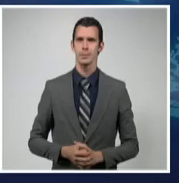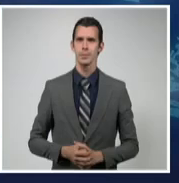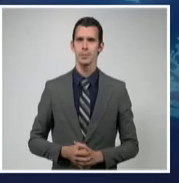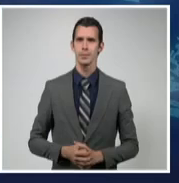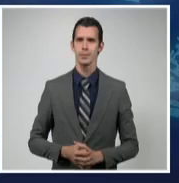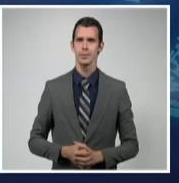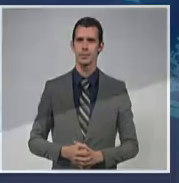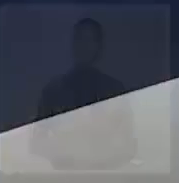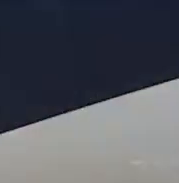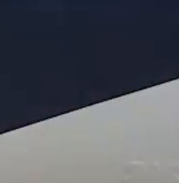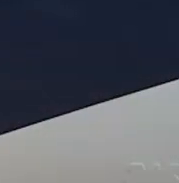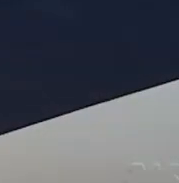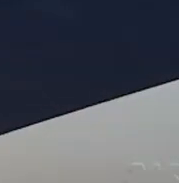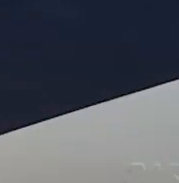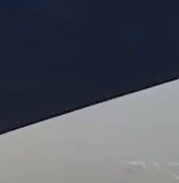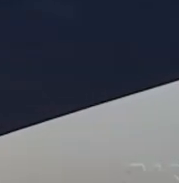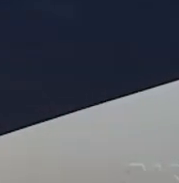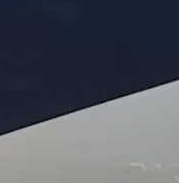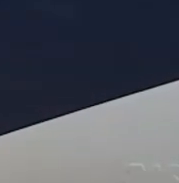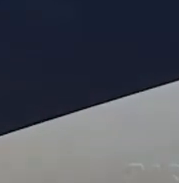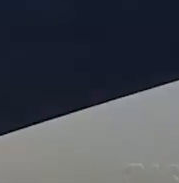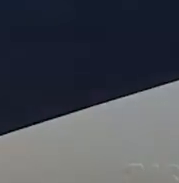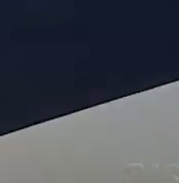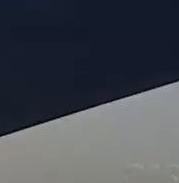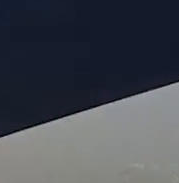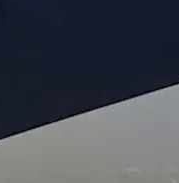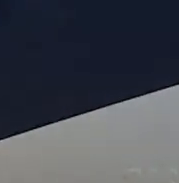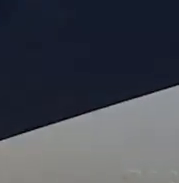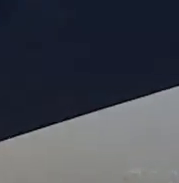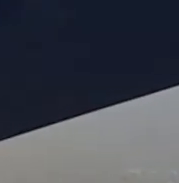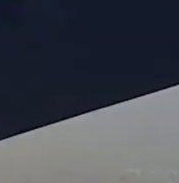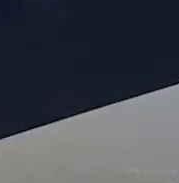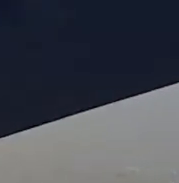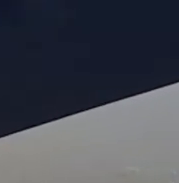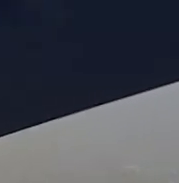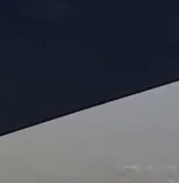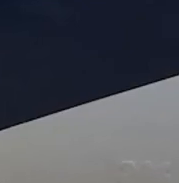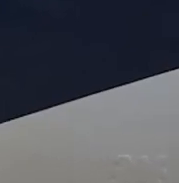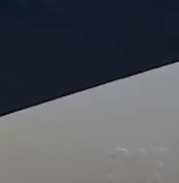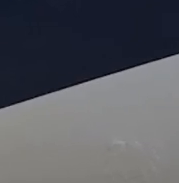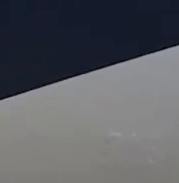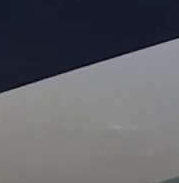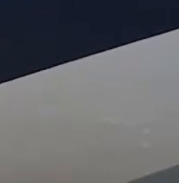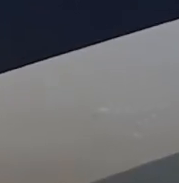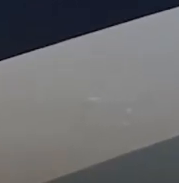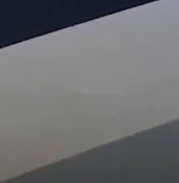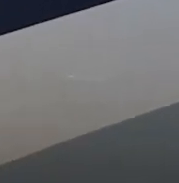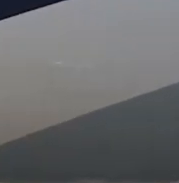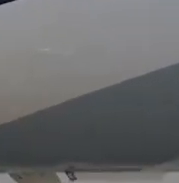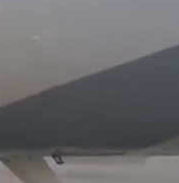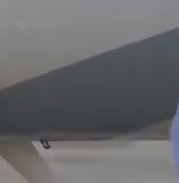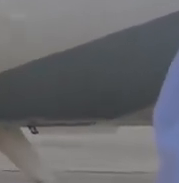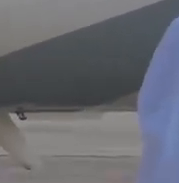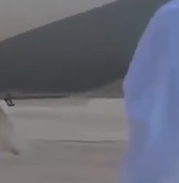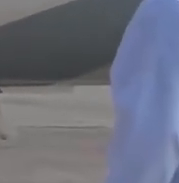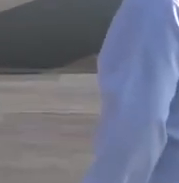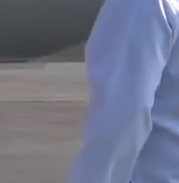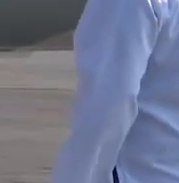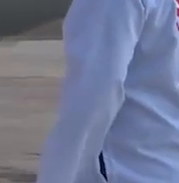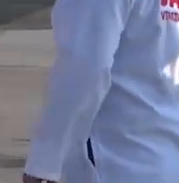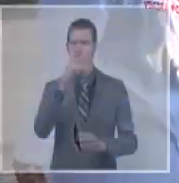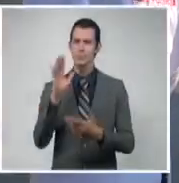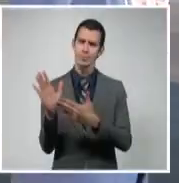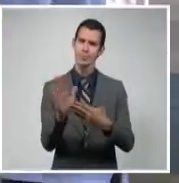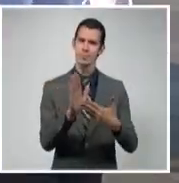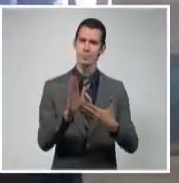a la patria. Regresan enarbolando las banderas victoriosas de Cuba y de su sistema de salud.